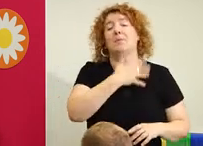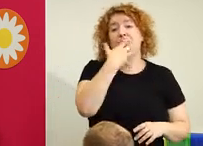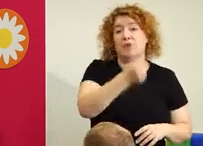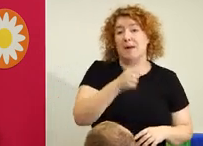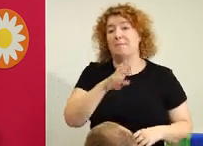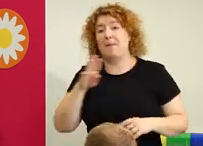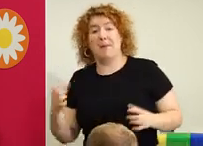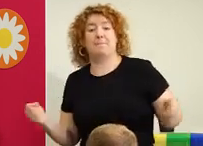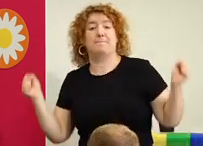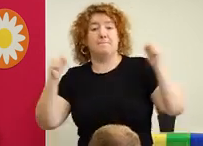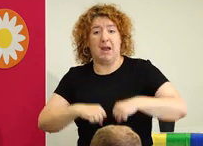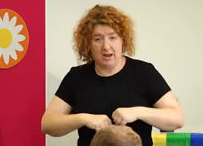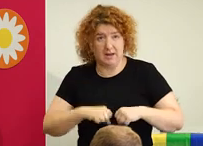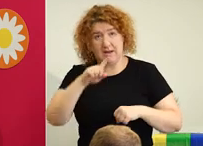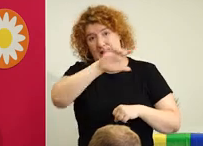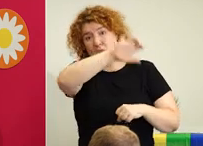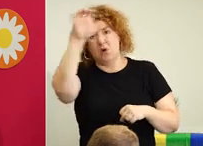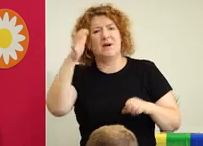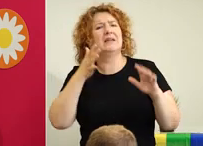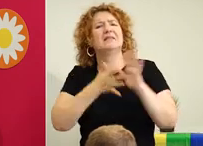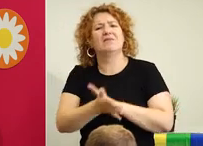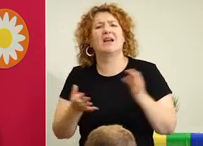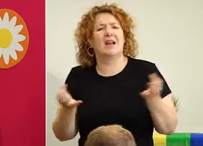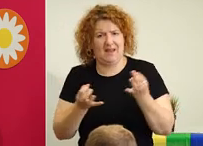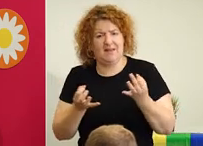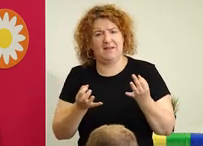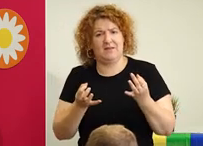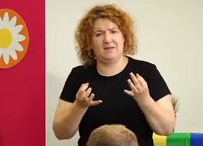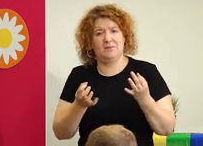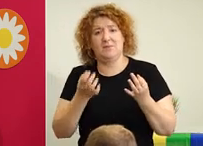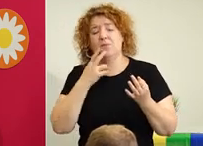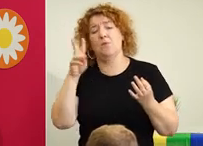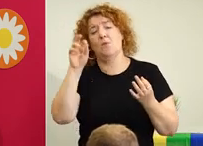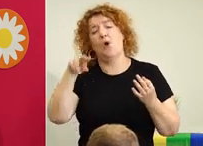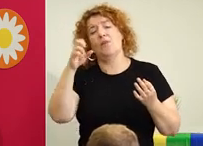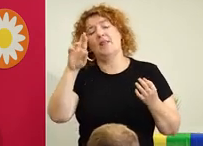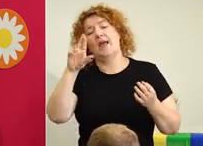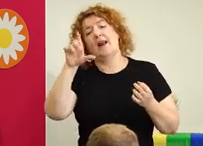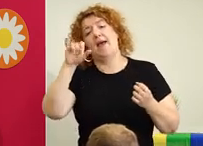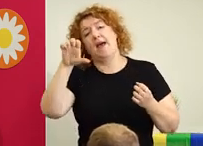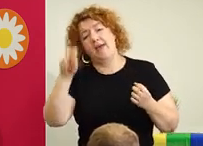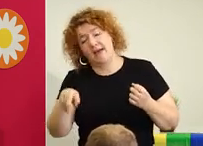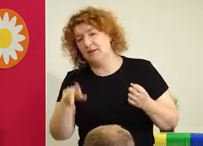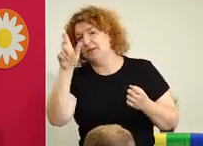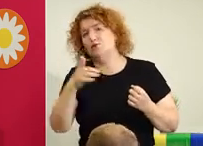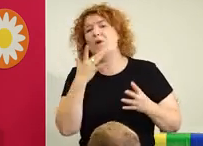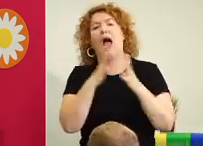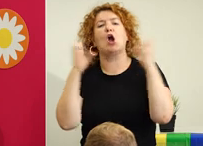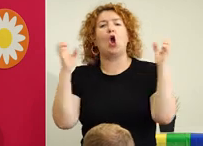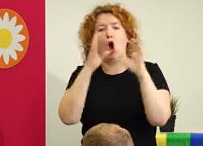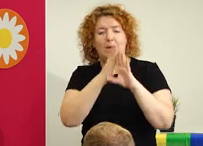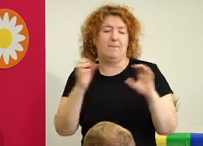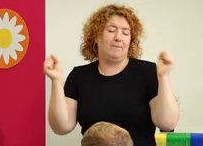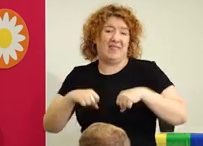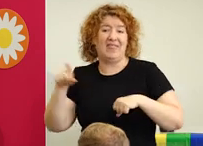Socialista y el Partido Popular en Europa es también blindar a Ursula von der Leyen Biden como absoluta cómplice